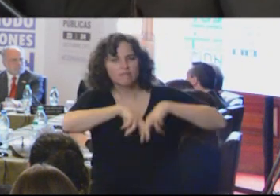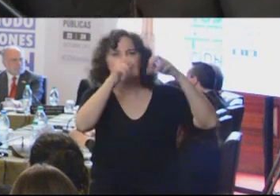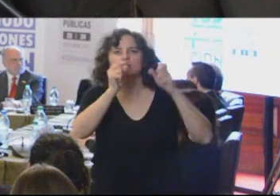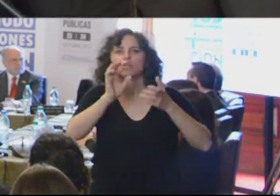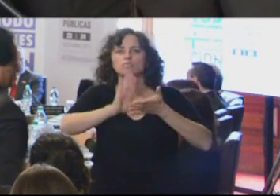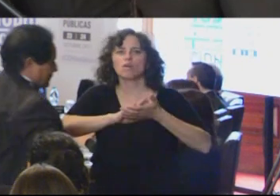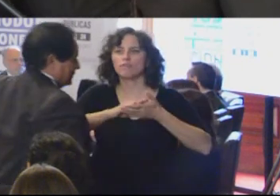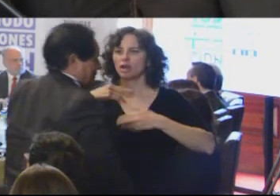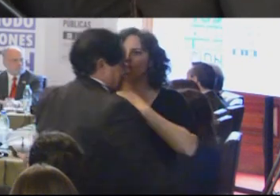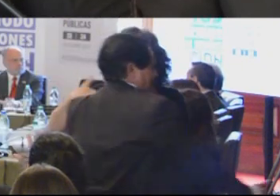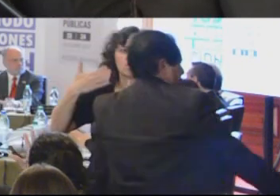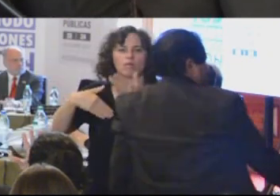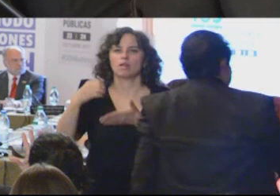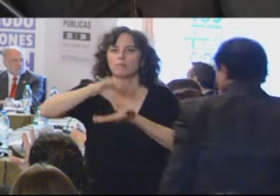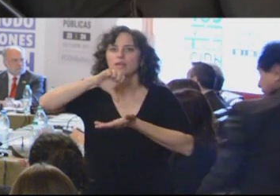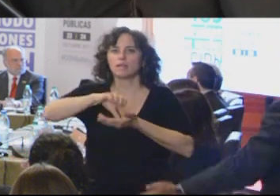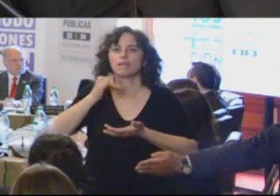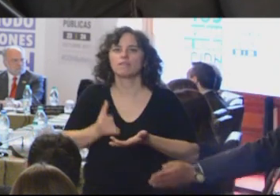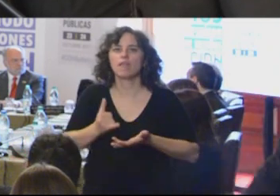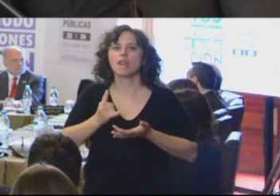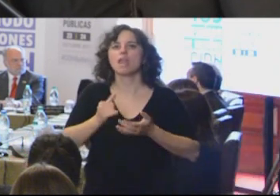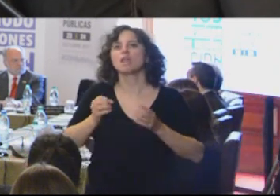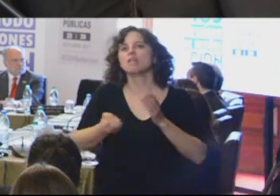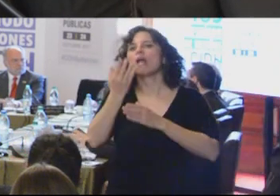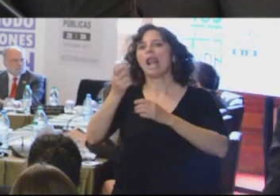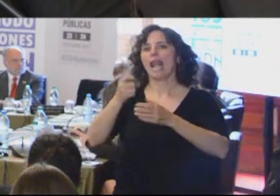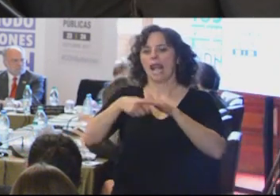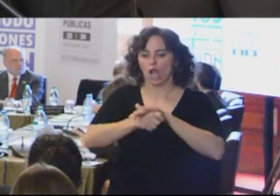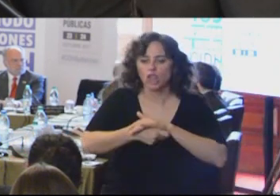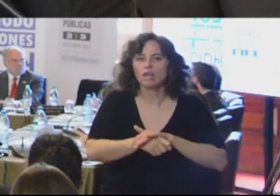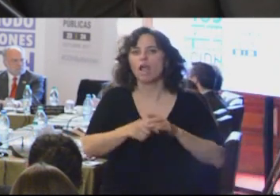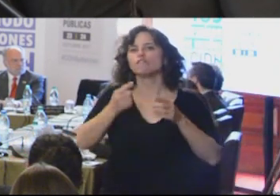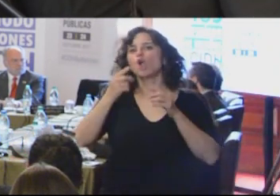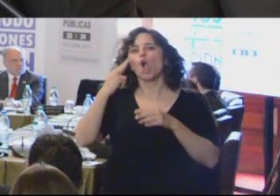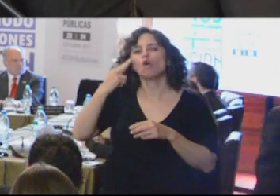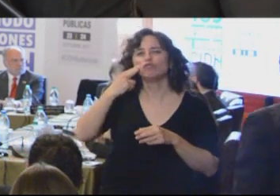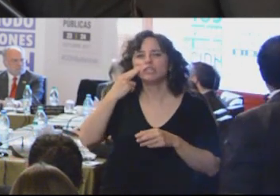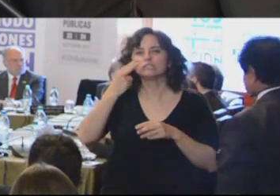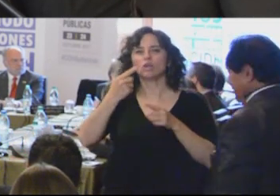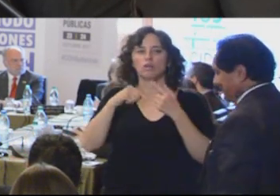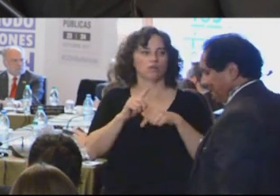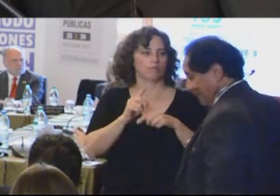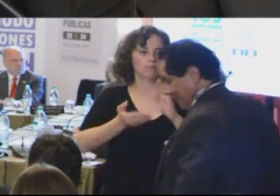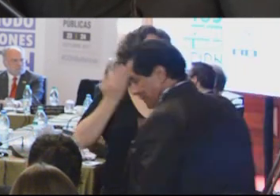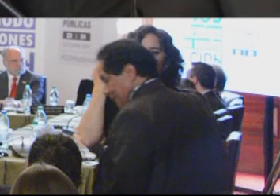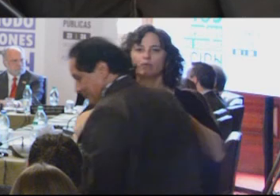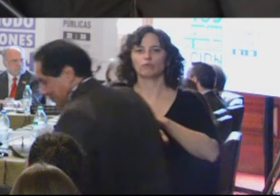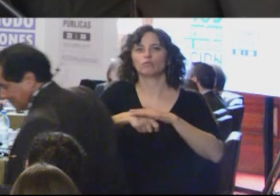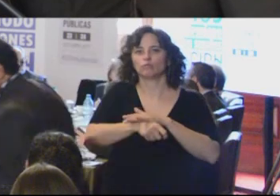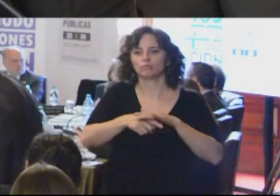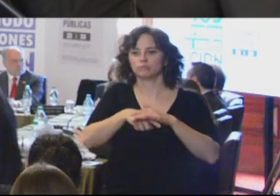complejidad de un país que tiene insurgencia narcotráfico conflictos de minería en lo más profundo de nuestra